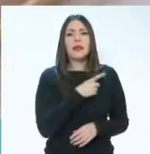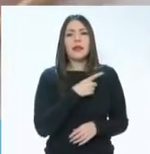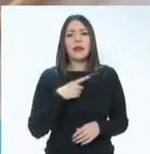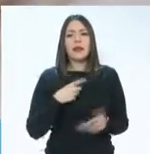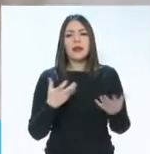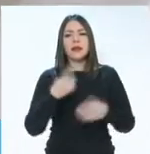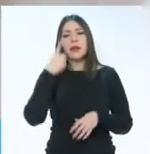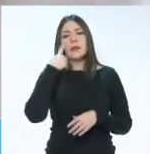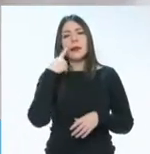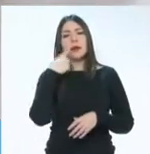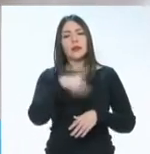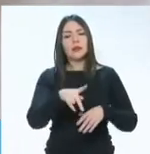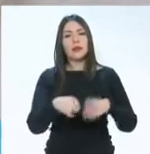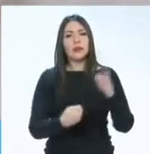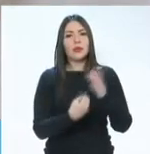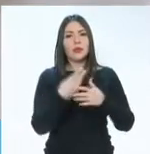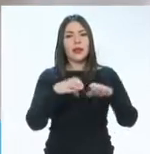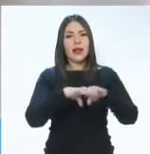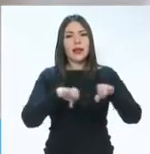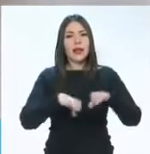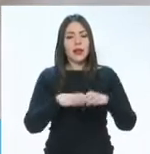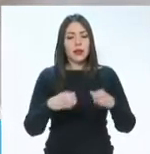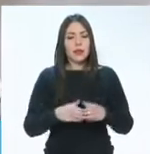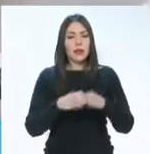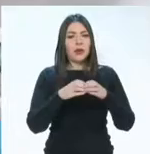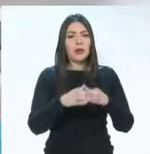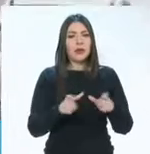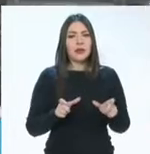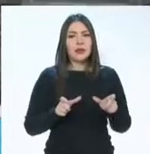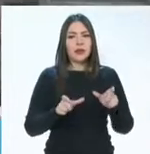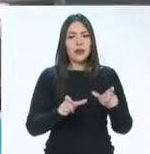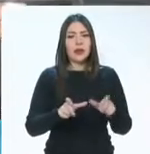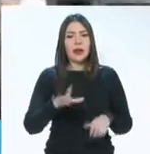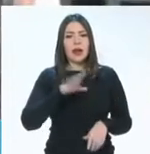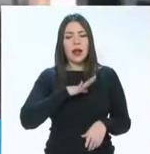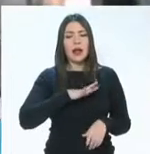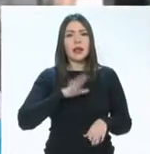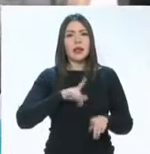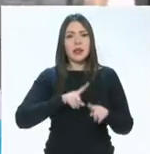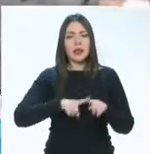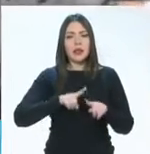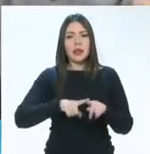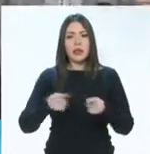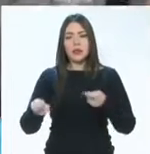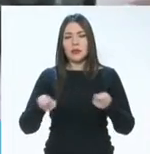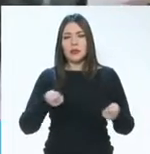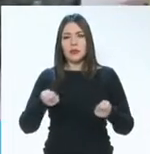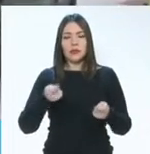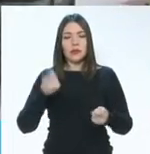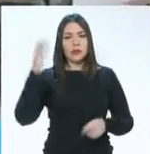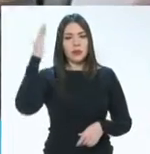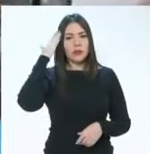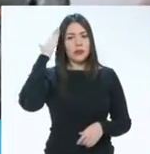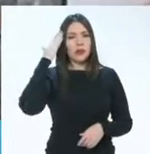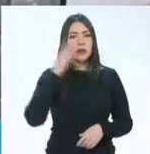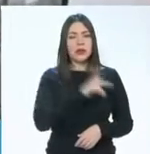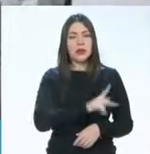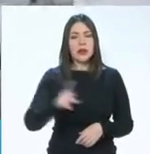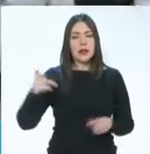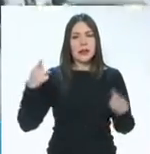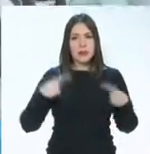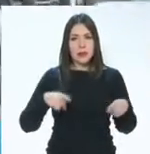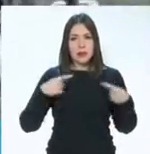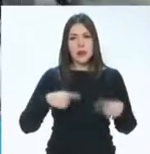que la Guardia Nacional exista, manejada dirigida, coordinada por civiles,